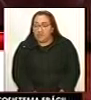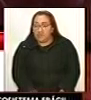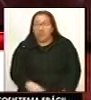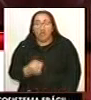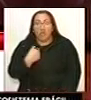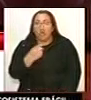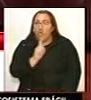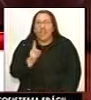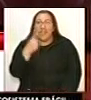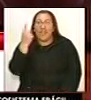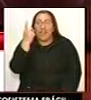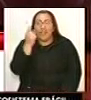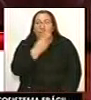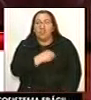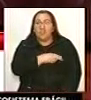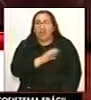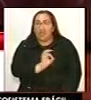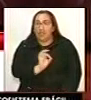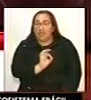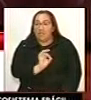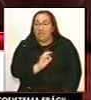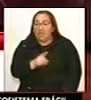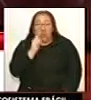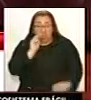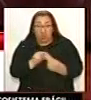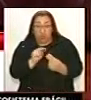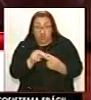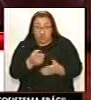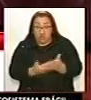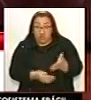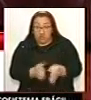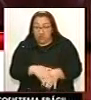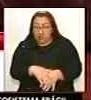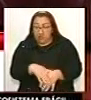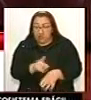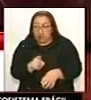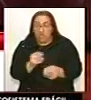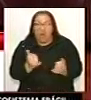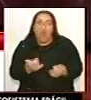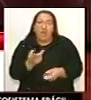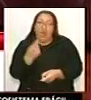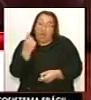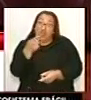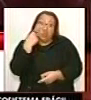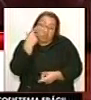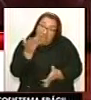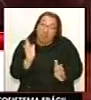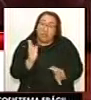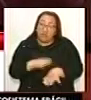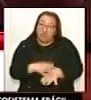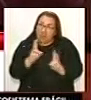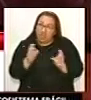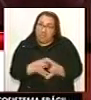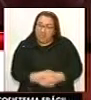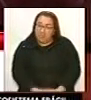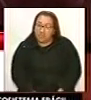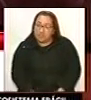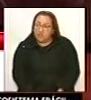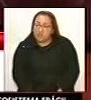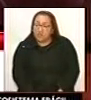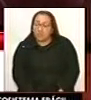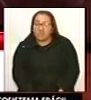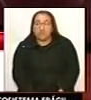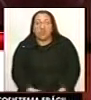Yo no era gerente del hospital. Pero conoce, tiene el conocimiento, porque usted es ahorita el gerente, para que tenga conocimiento del caso. Sí, en